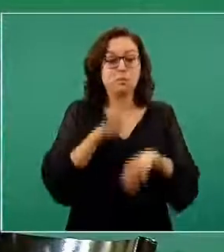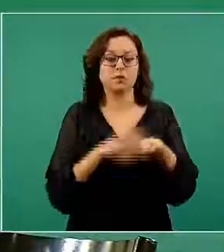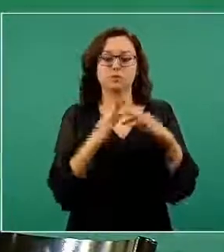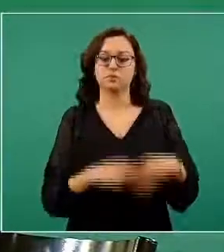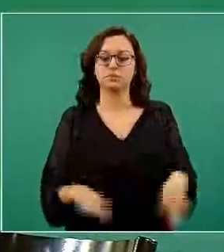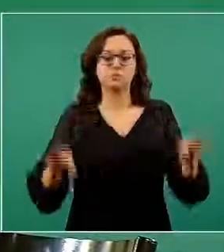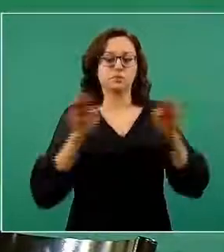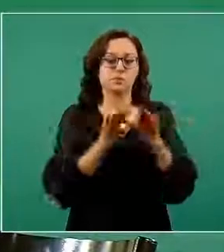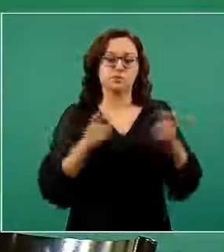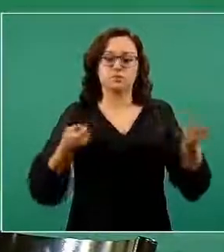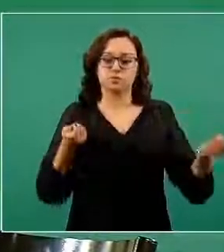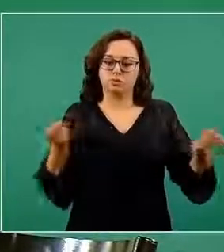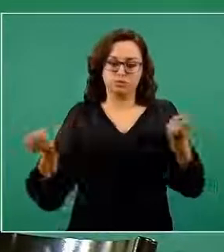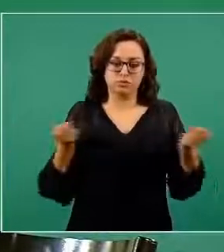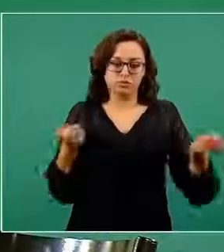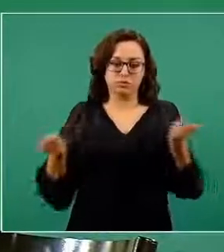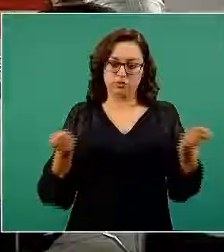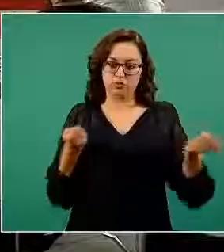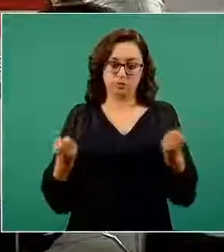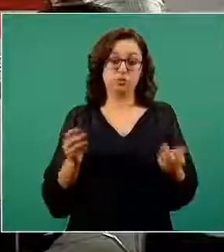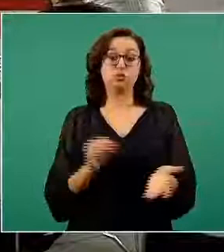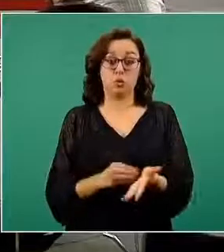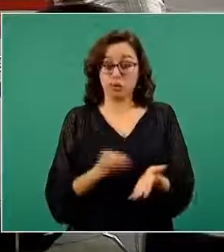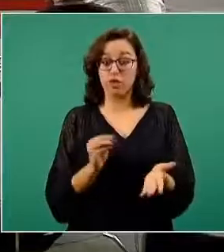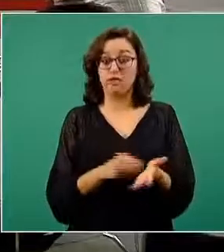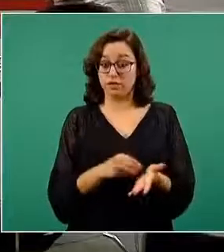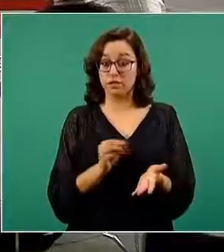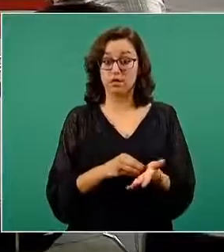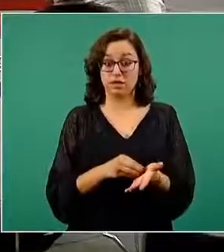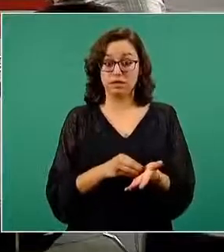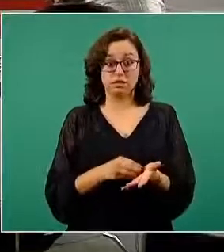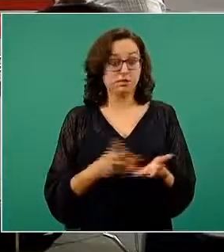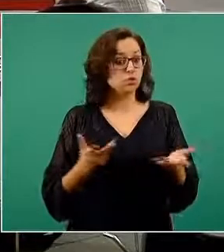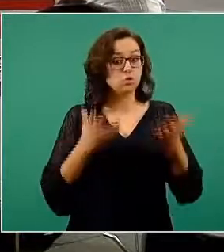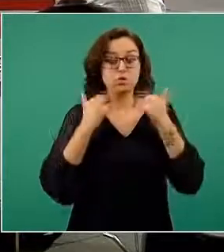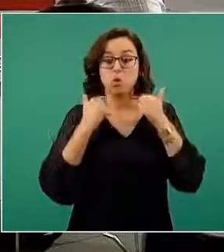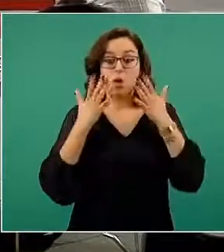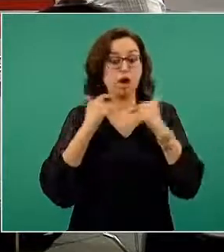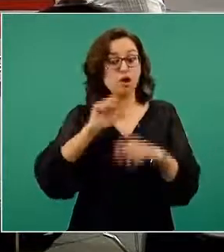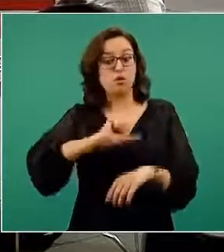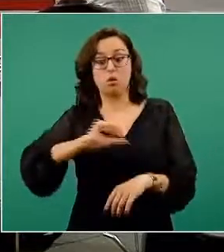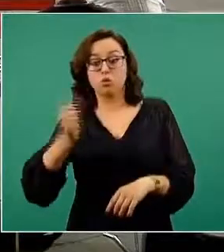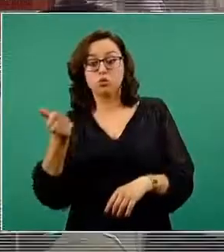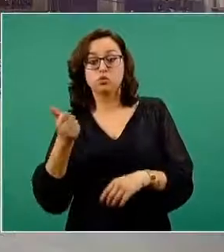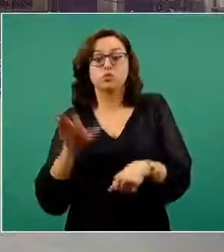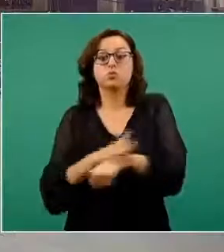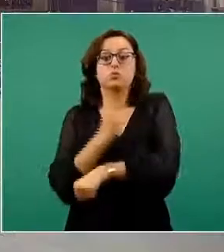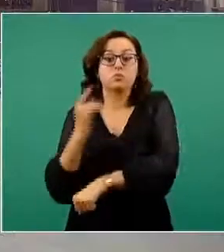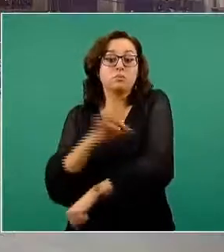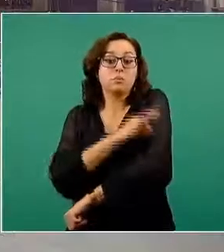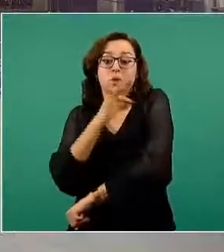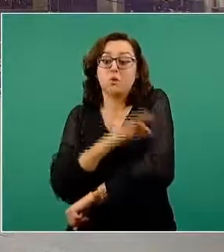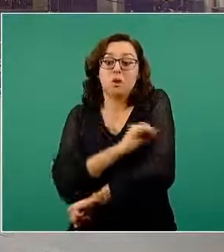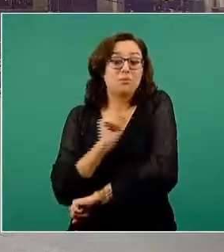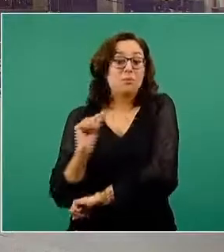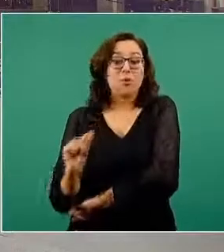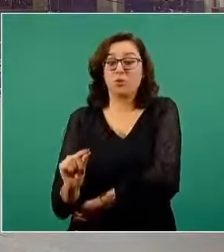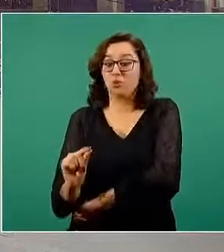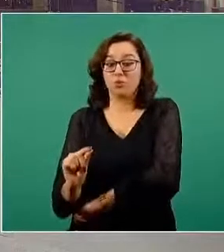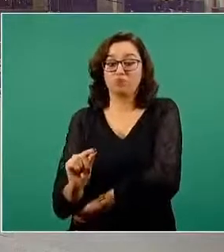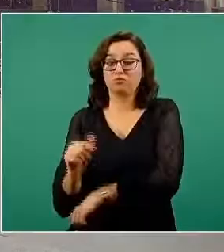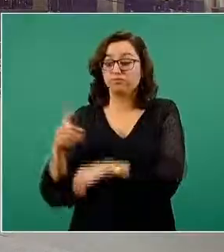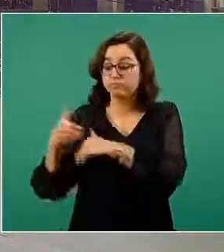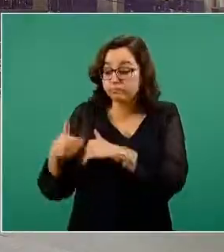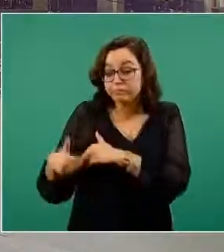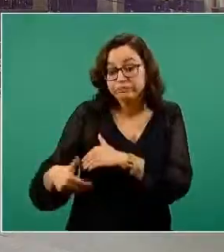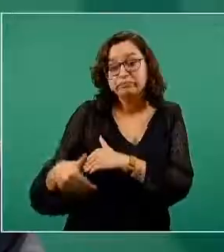principal, este es el mecanismo para reducir contagios. No hay otro, puesto que la vacuna lleva un tiempo